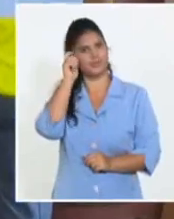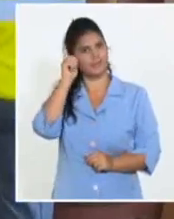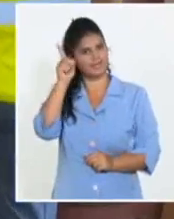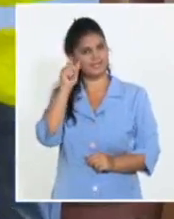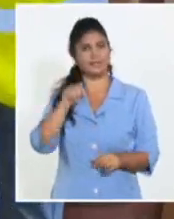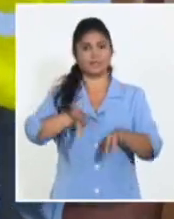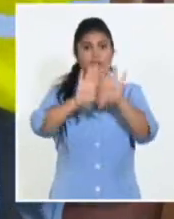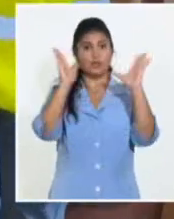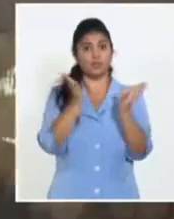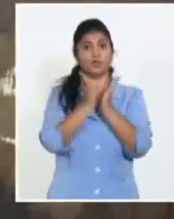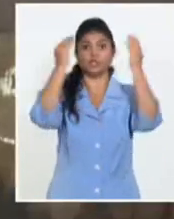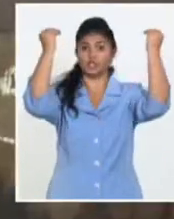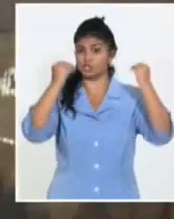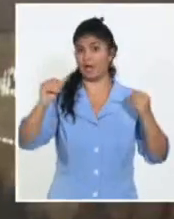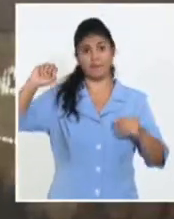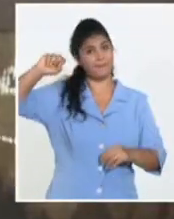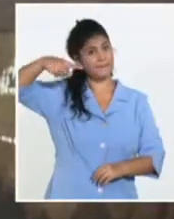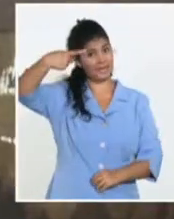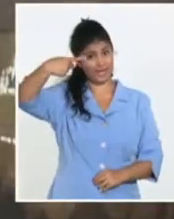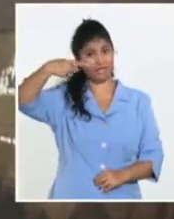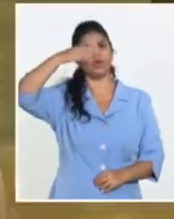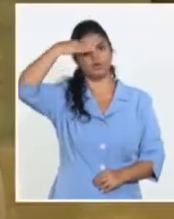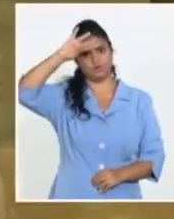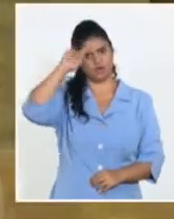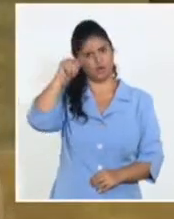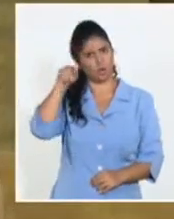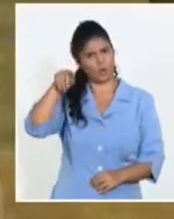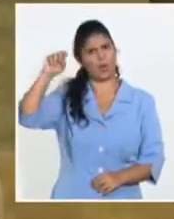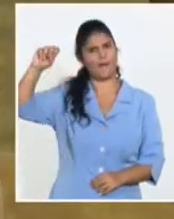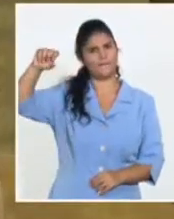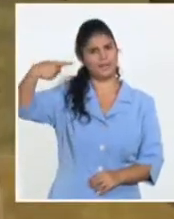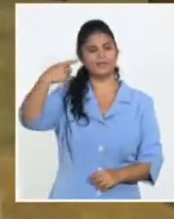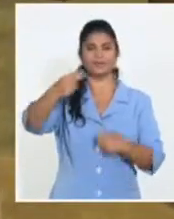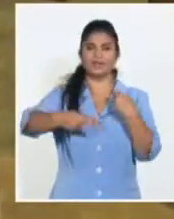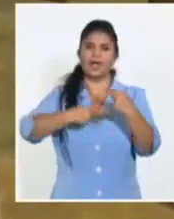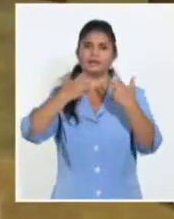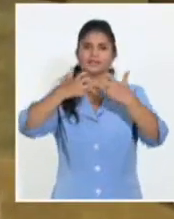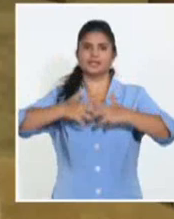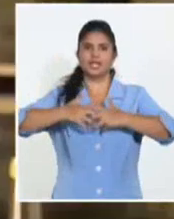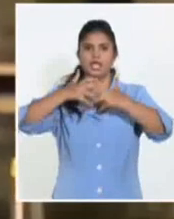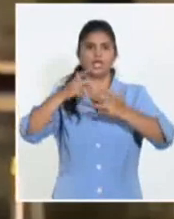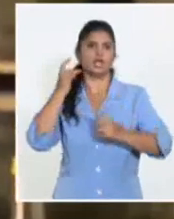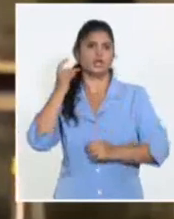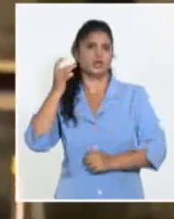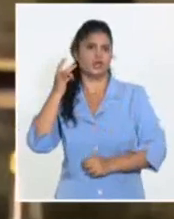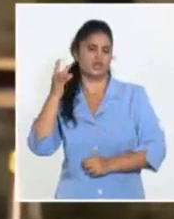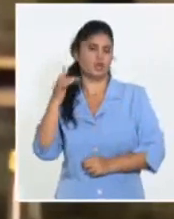del patrimonio inmaterial asociado a la fabricación de ron ligero cubano, con un valor